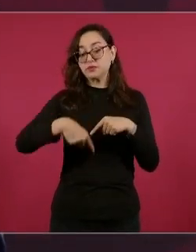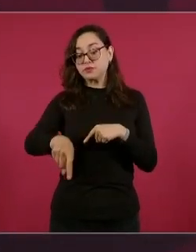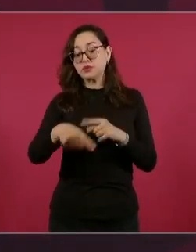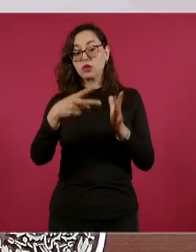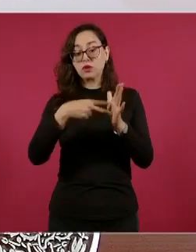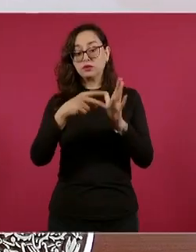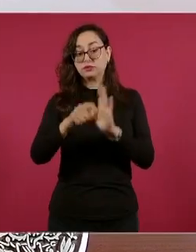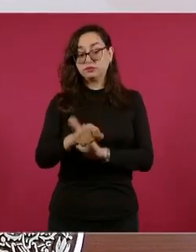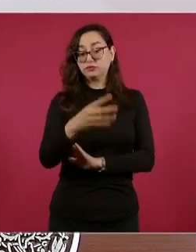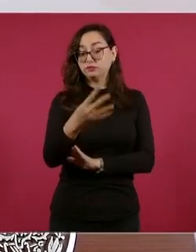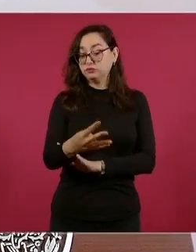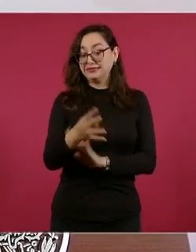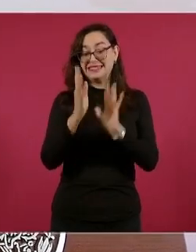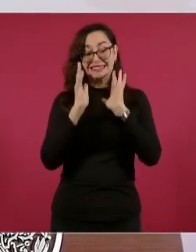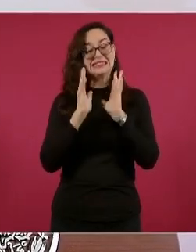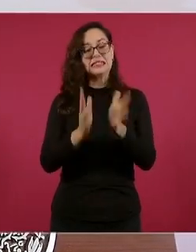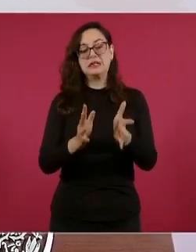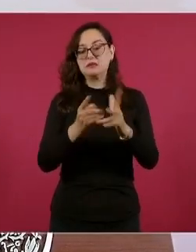hicimos